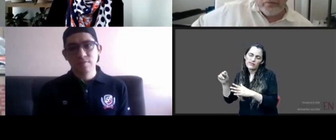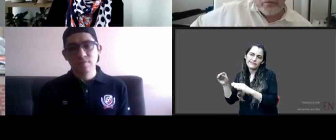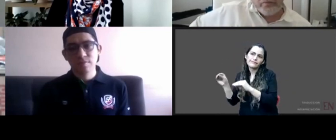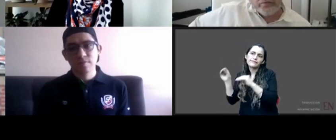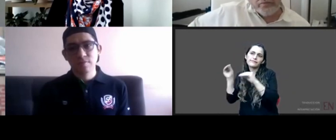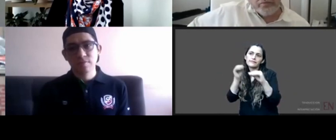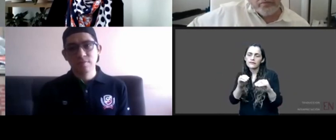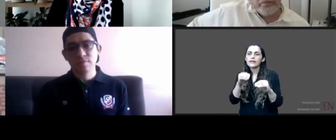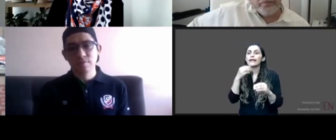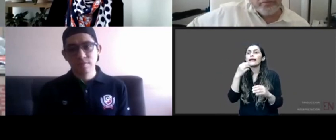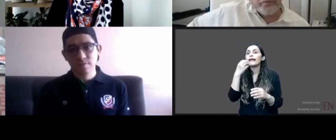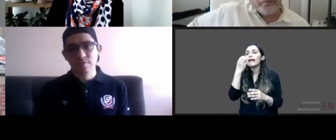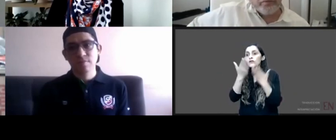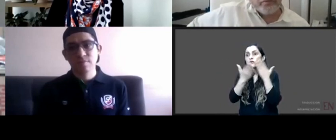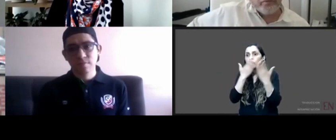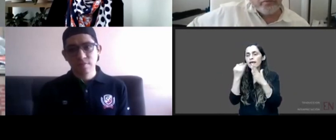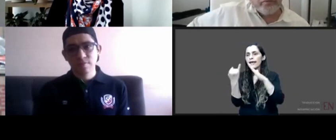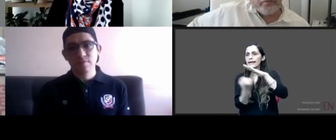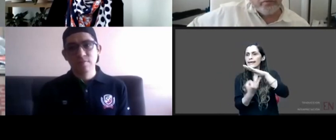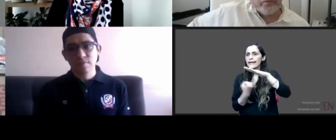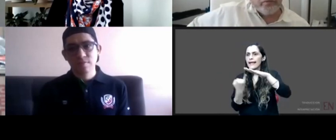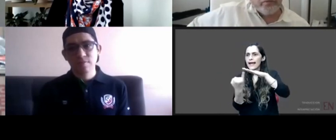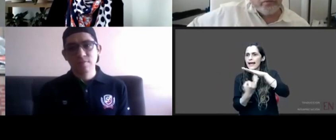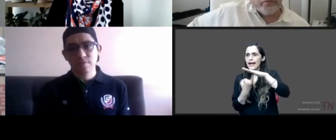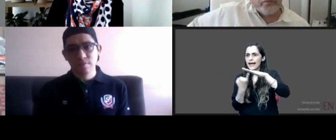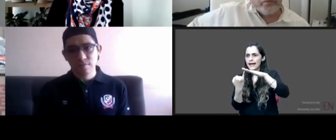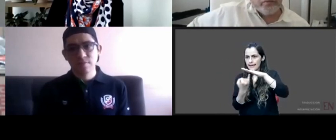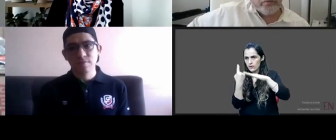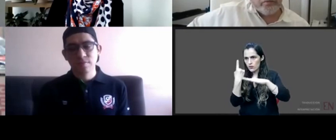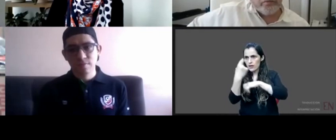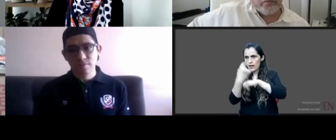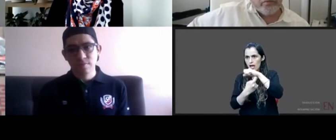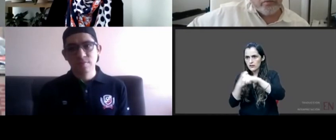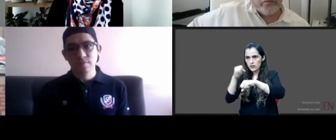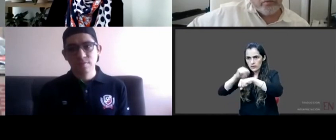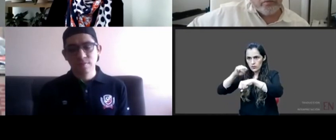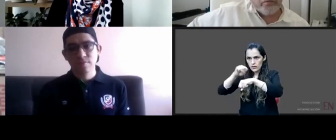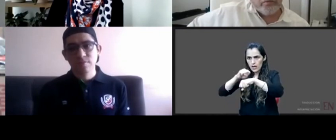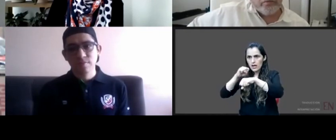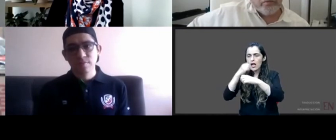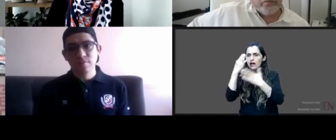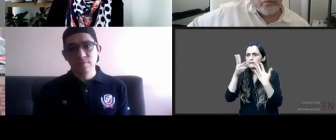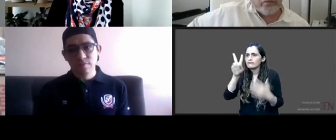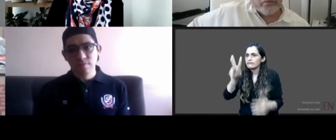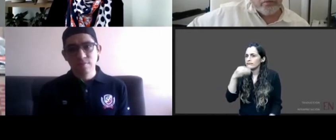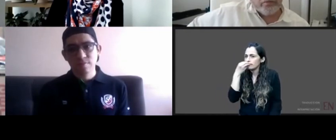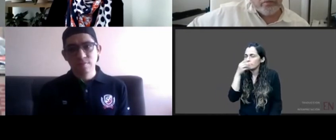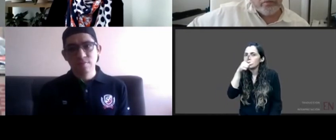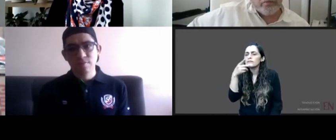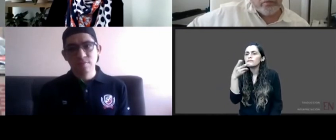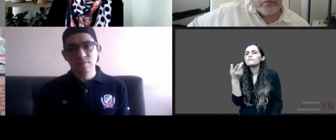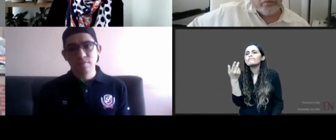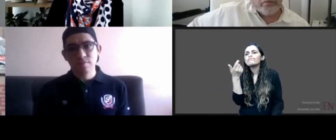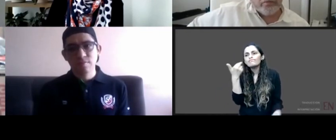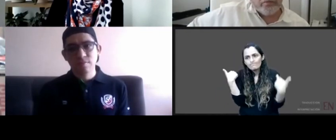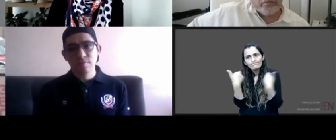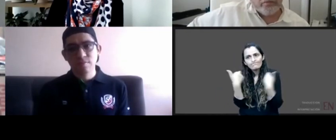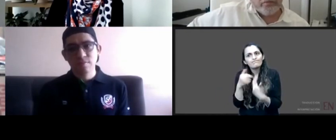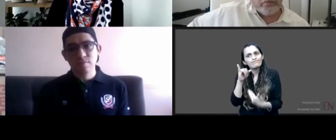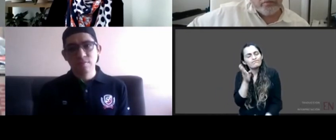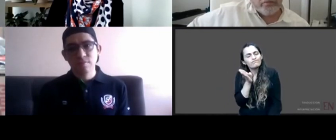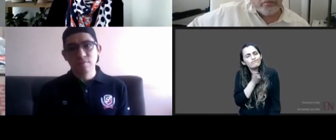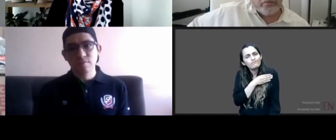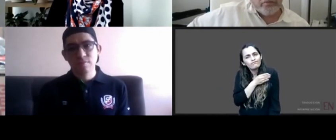INEA. El profesor fue muy, muy lindo y muy accesible porque, o sea, me invitó